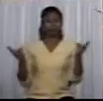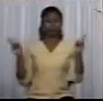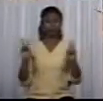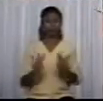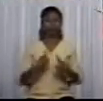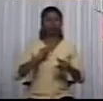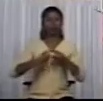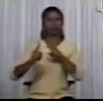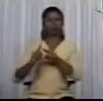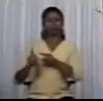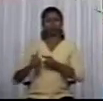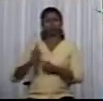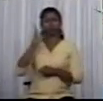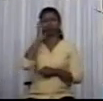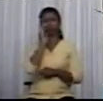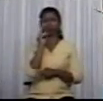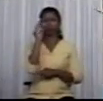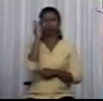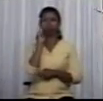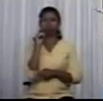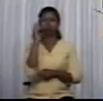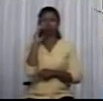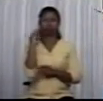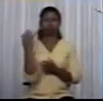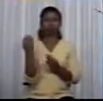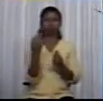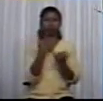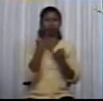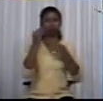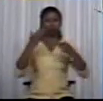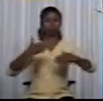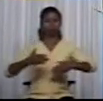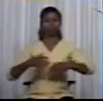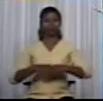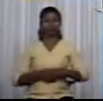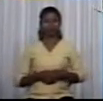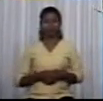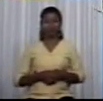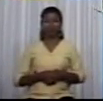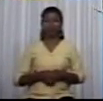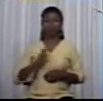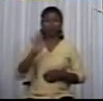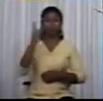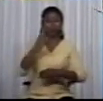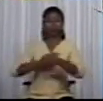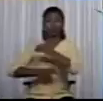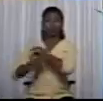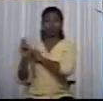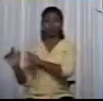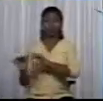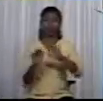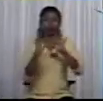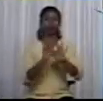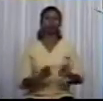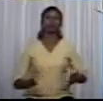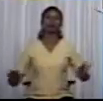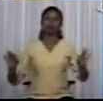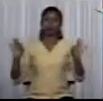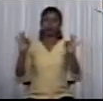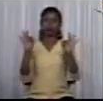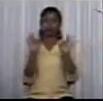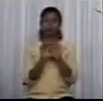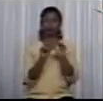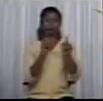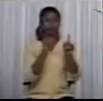tantas experiencias, ver que queda su monumento. La asistencia de su hijo en este acto fue de vital importancia,